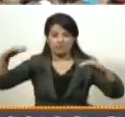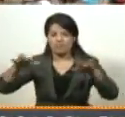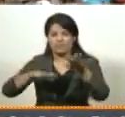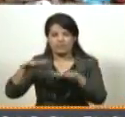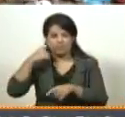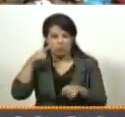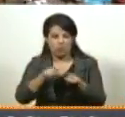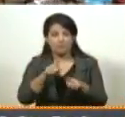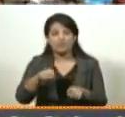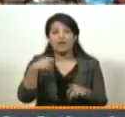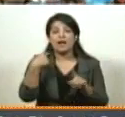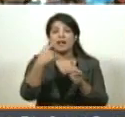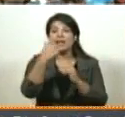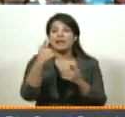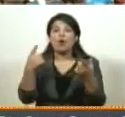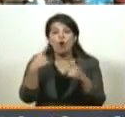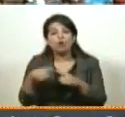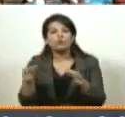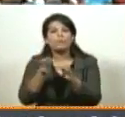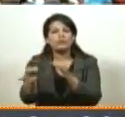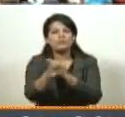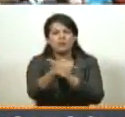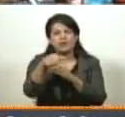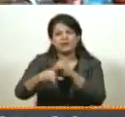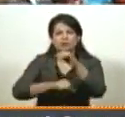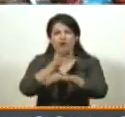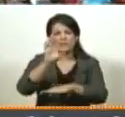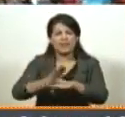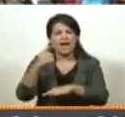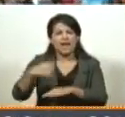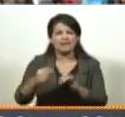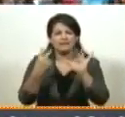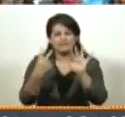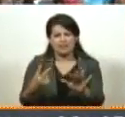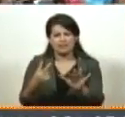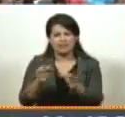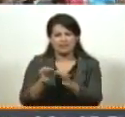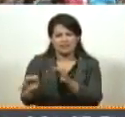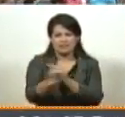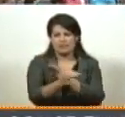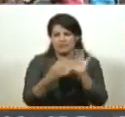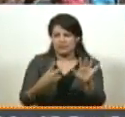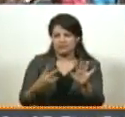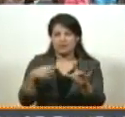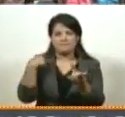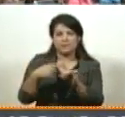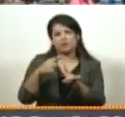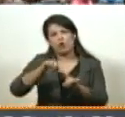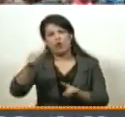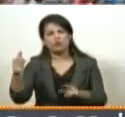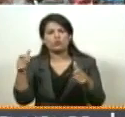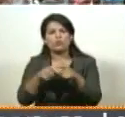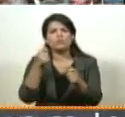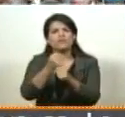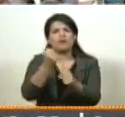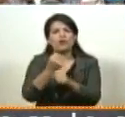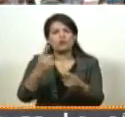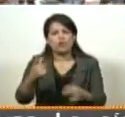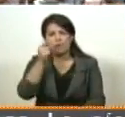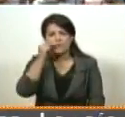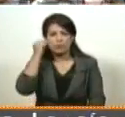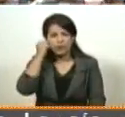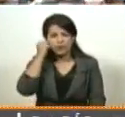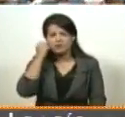caso de Distrito Capital, que son 7 en la lista territorial, y las listas de los trabajadores y las